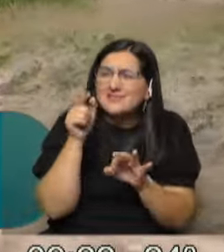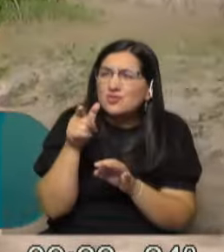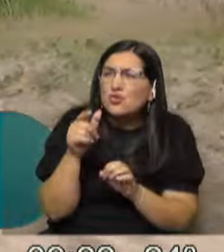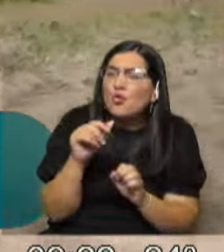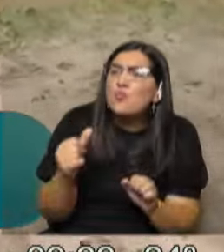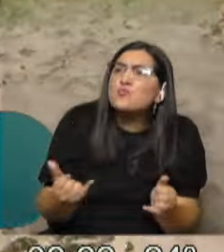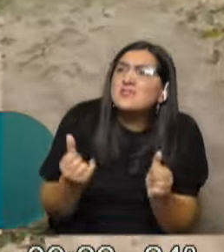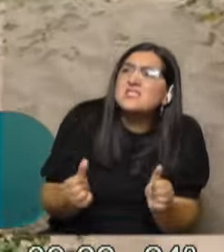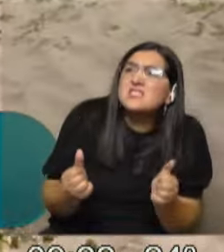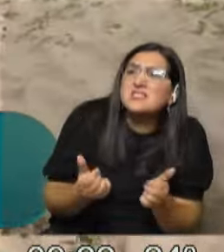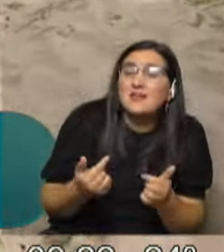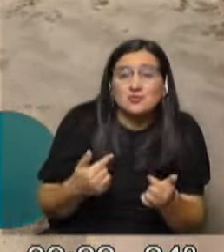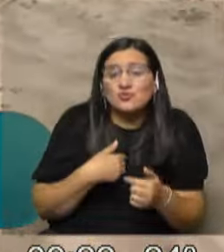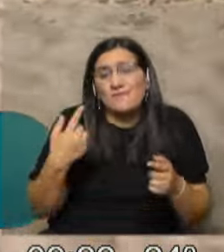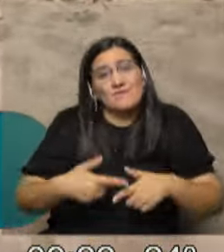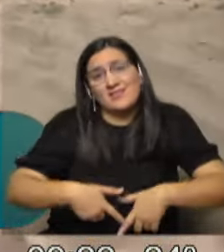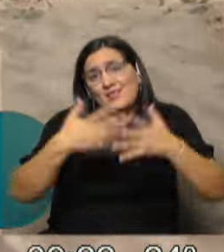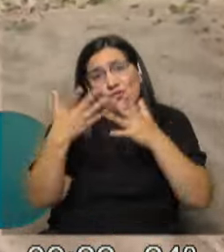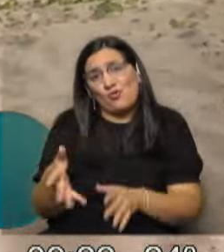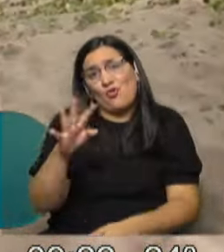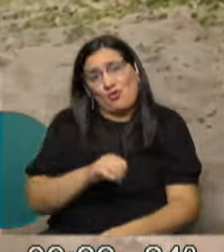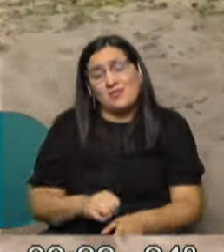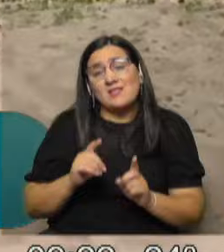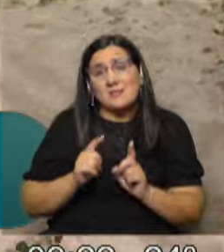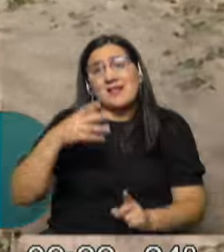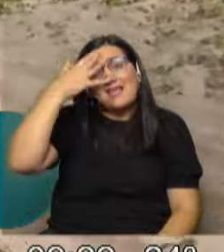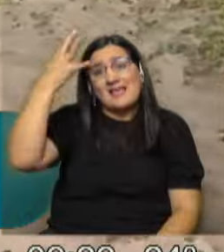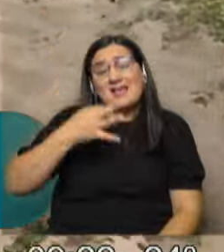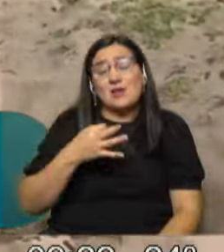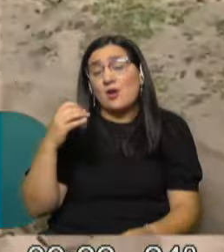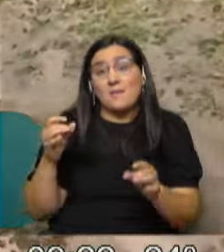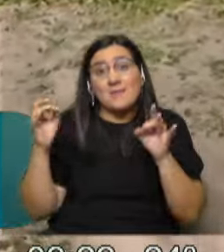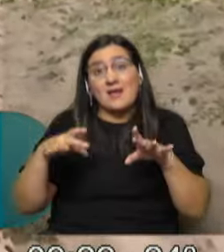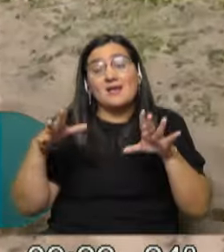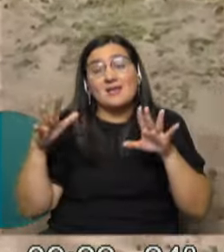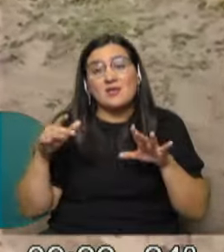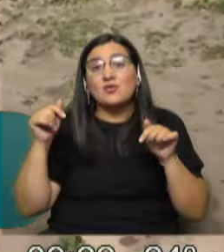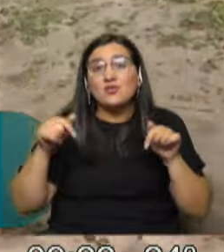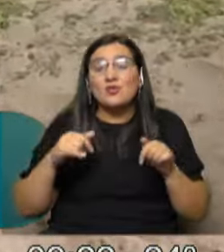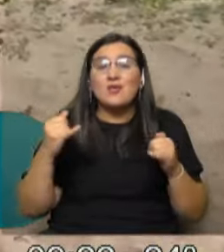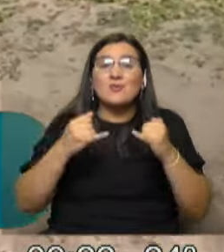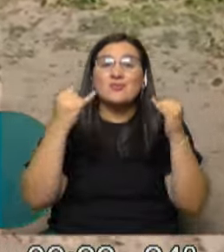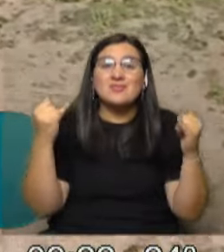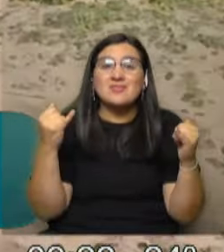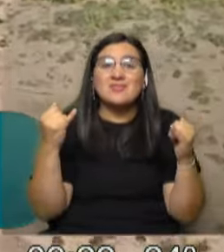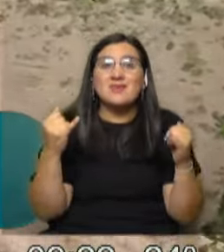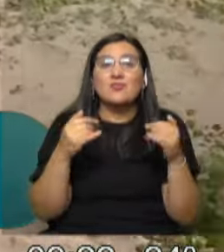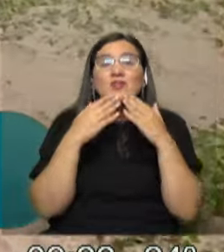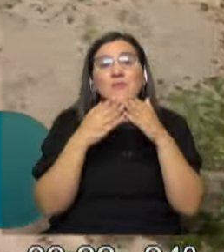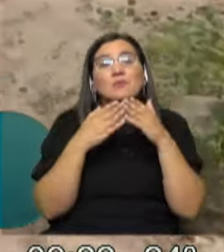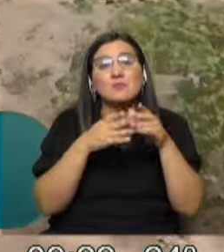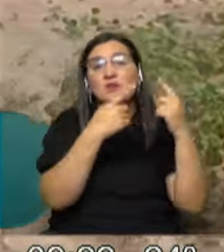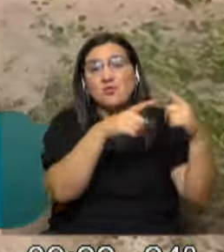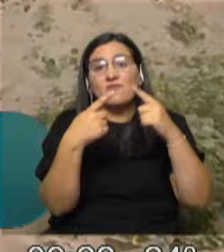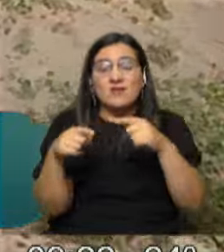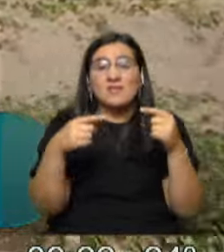Así que nada, yo lo celebro día a día, Fito. Y por supuesto que creo en la magia. Y hoy vamos a tener un día, Fito, donde le preguntemos a los